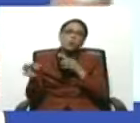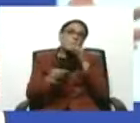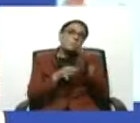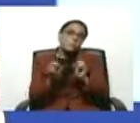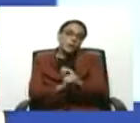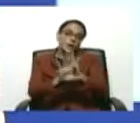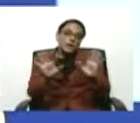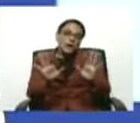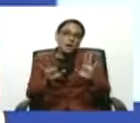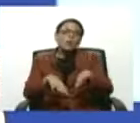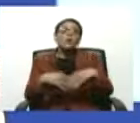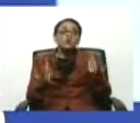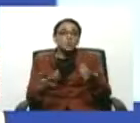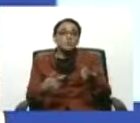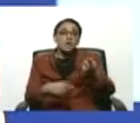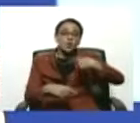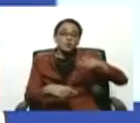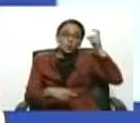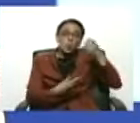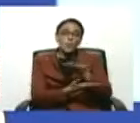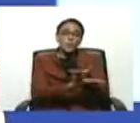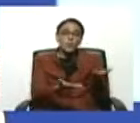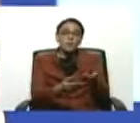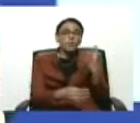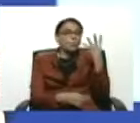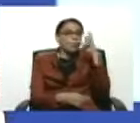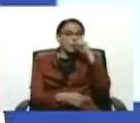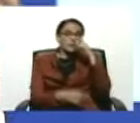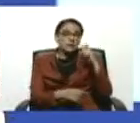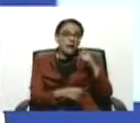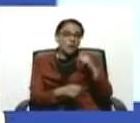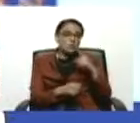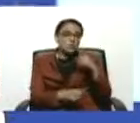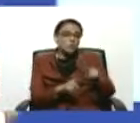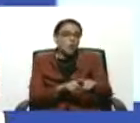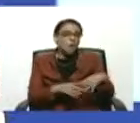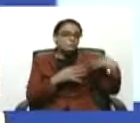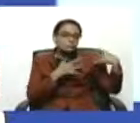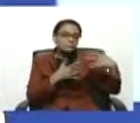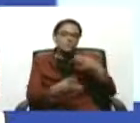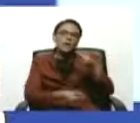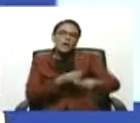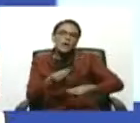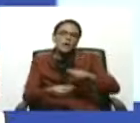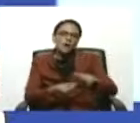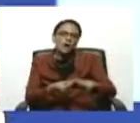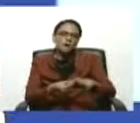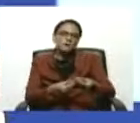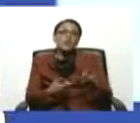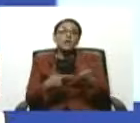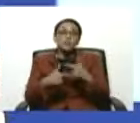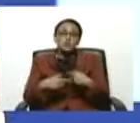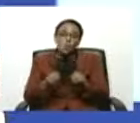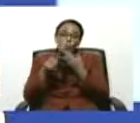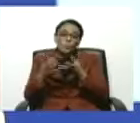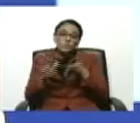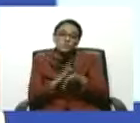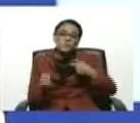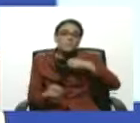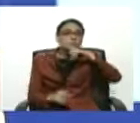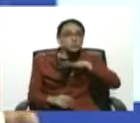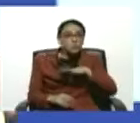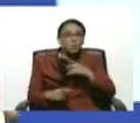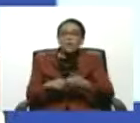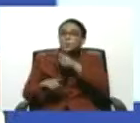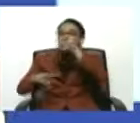la China y los chinos en estos últimos 40 años y ustedes aquí deciden Cuál es la relevancia de